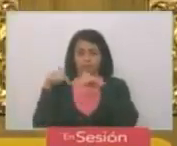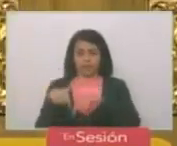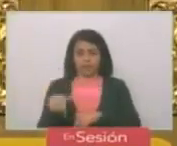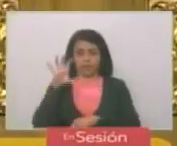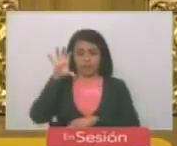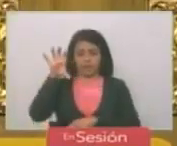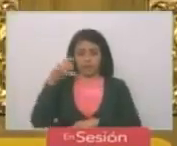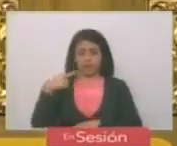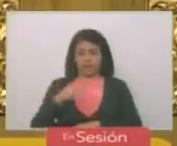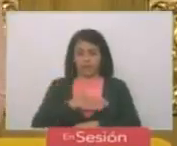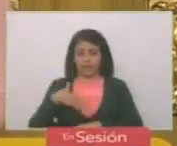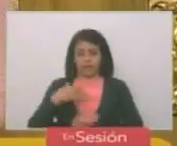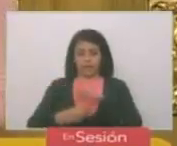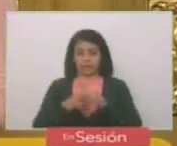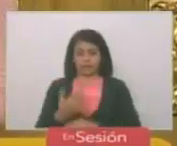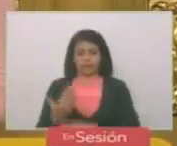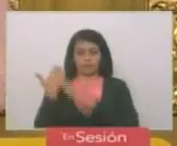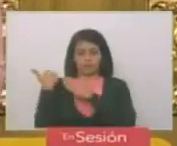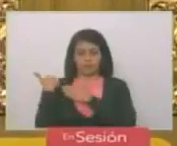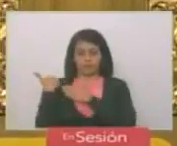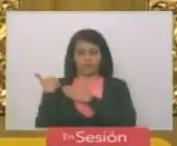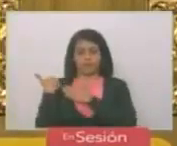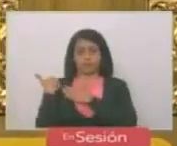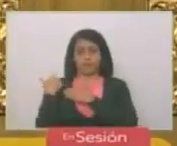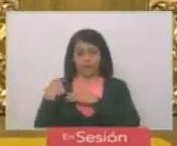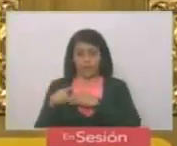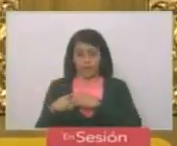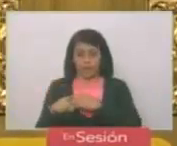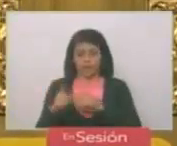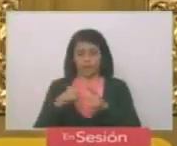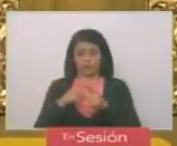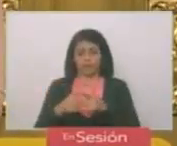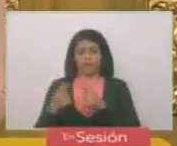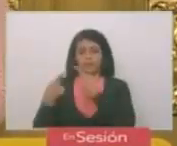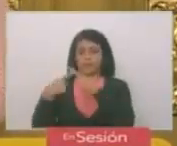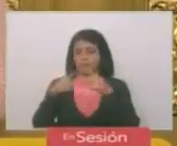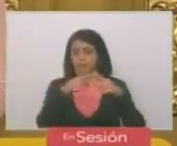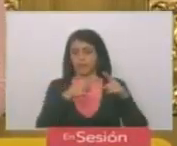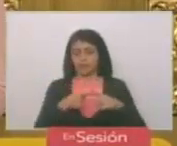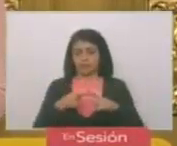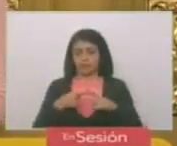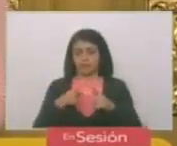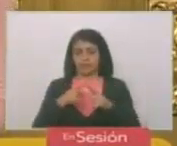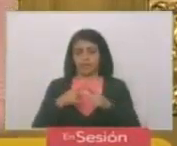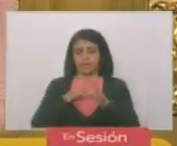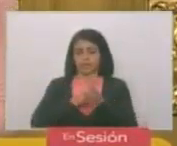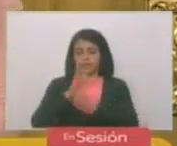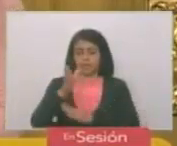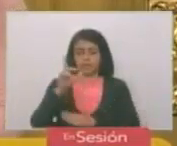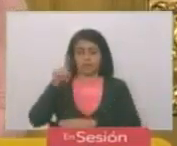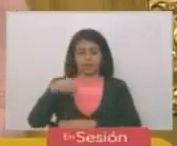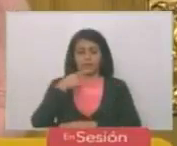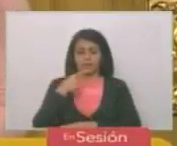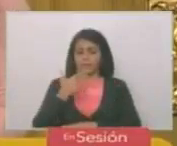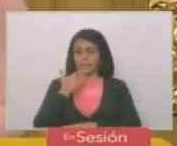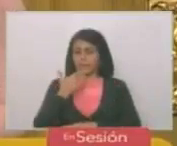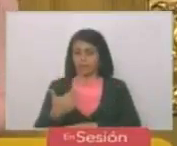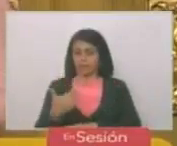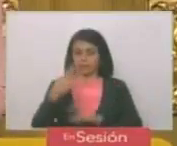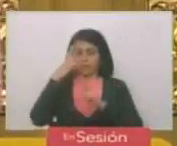país está dispuesto a asumir. Coexistir en la diversidad es seguir también exigiendo